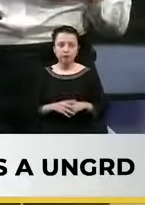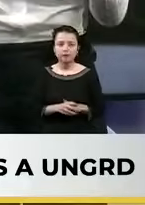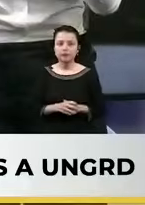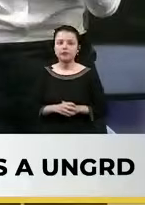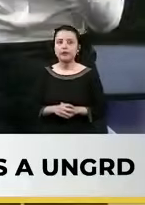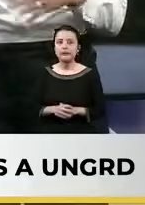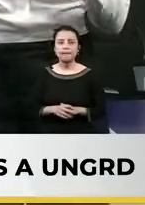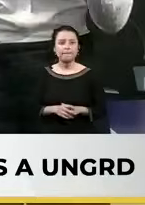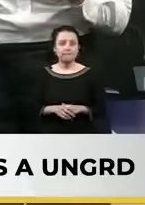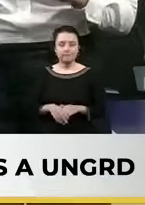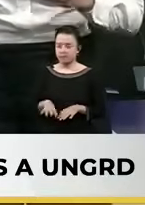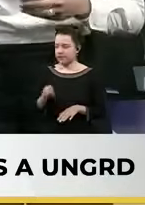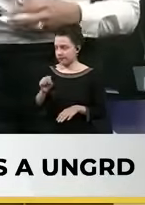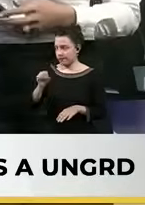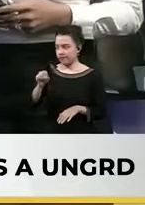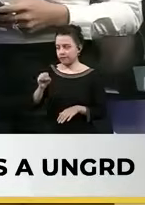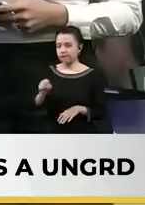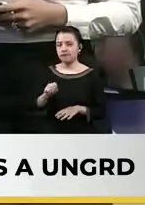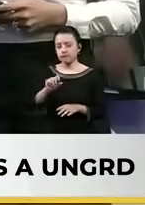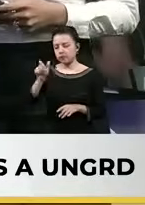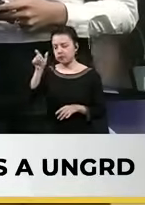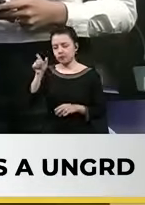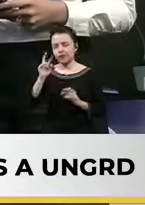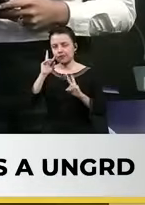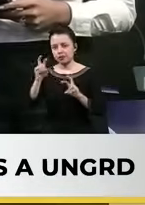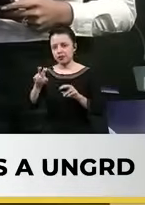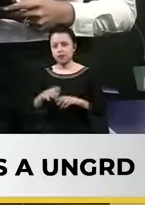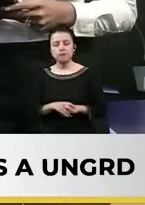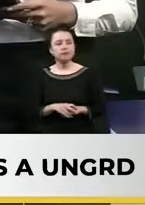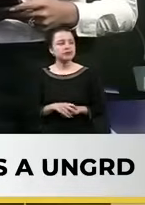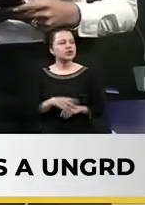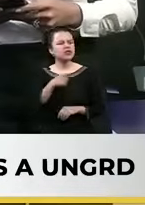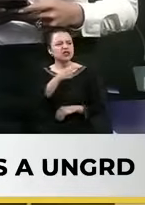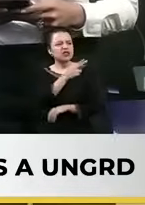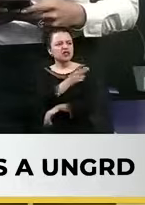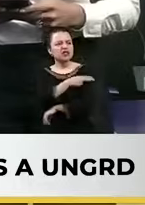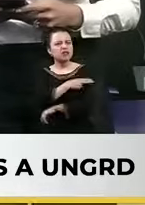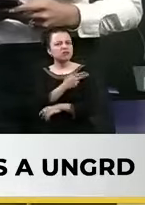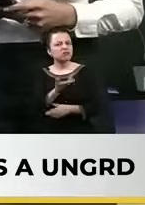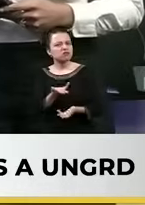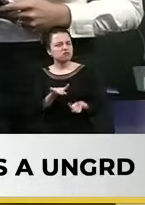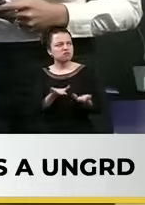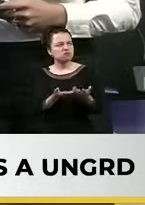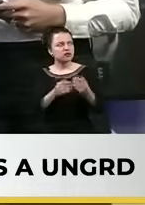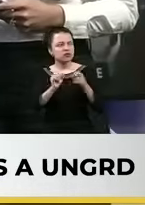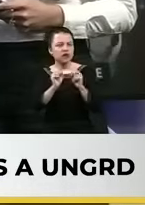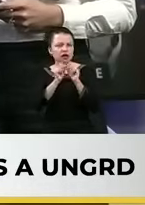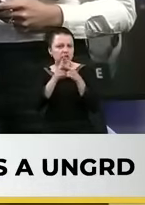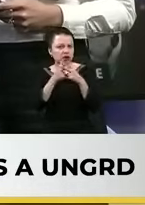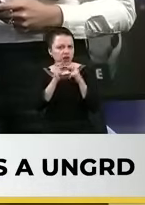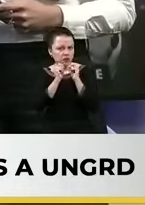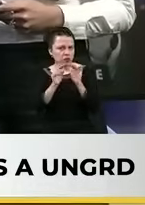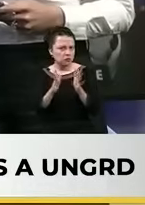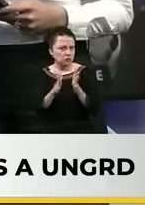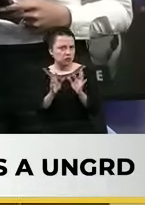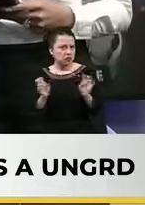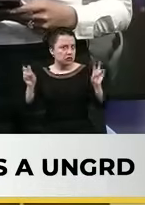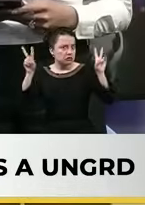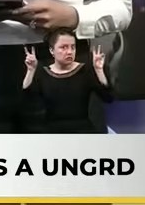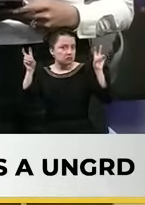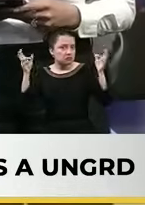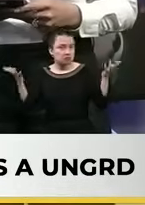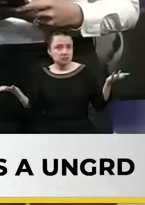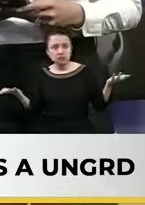Mansur, que también está siendo investigado por la Corte. Y esa comisión de crédito público es la que